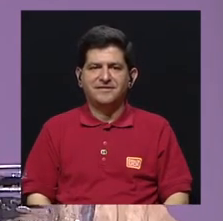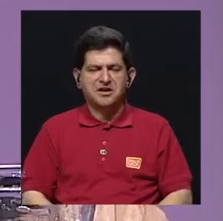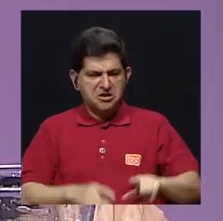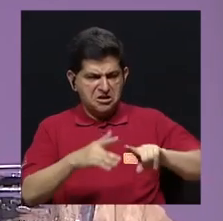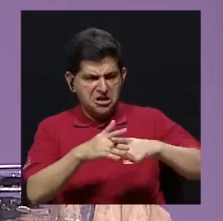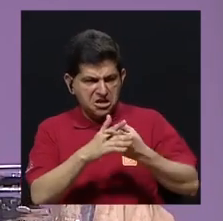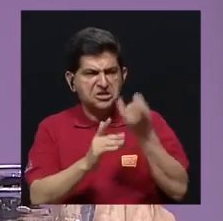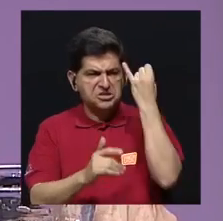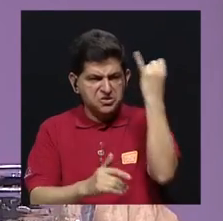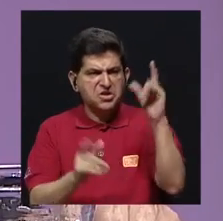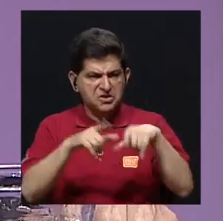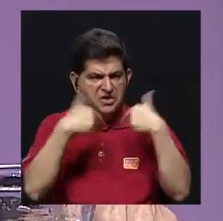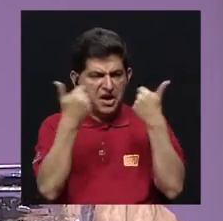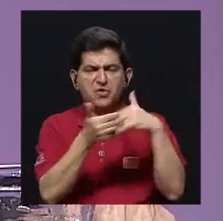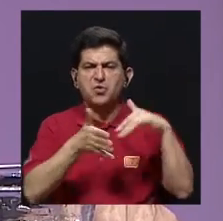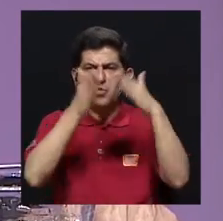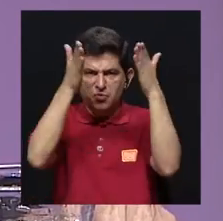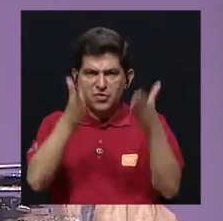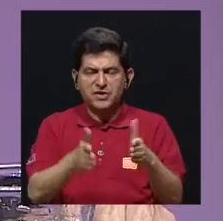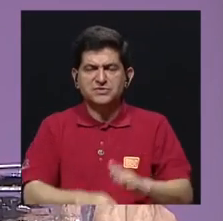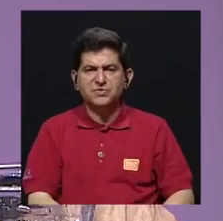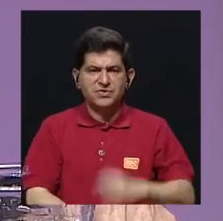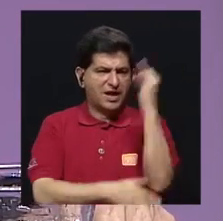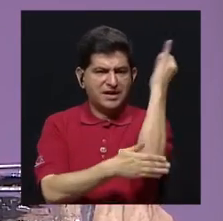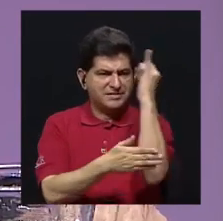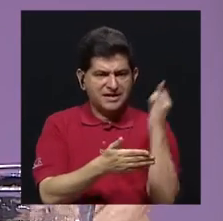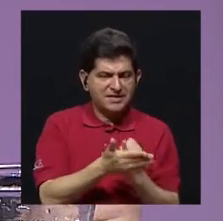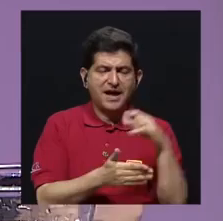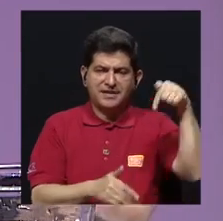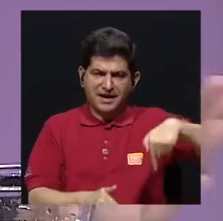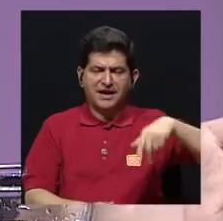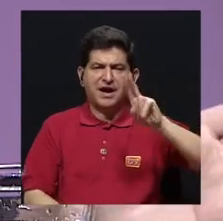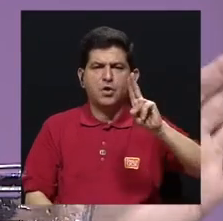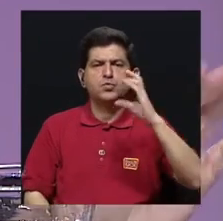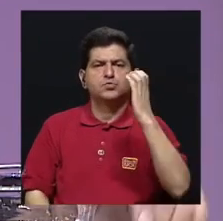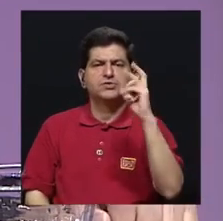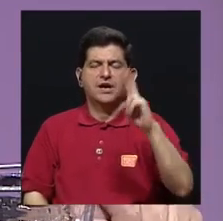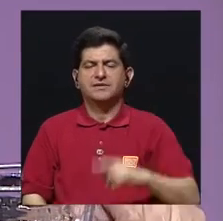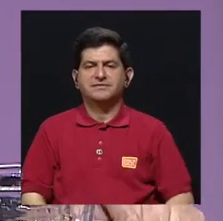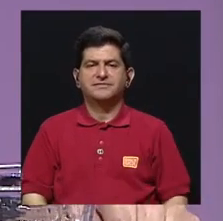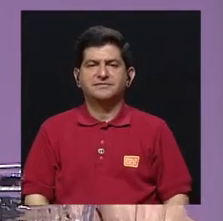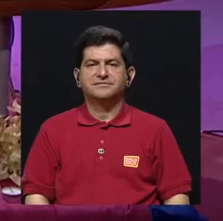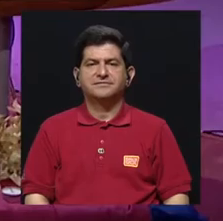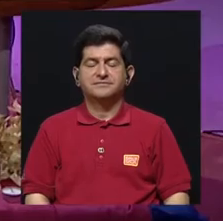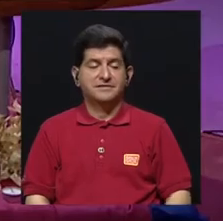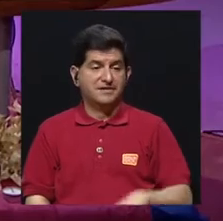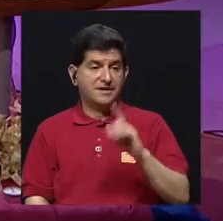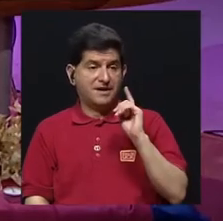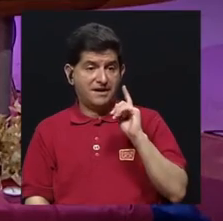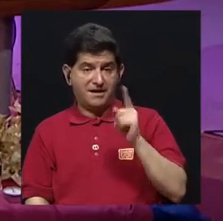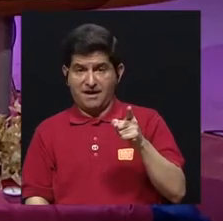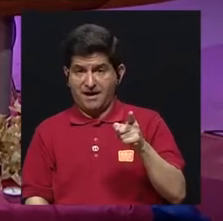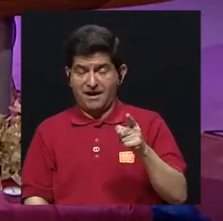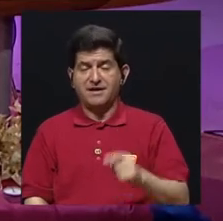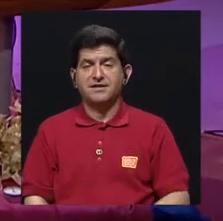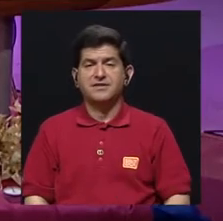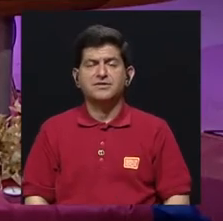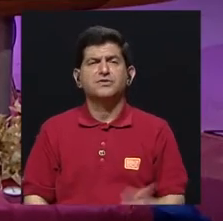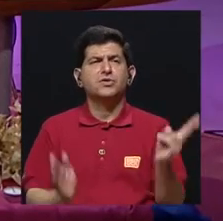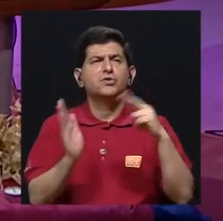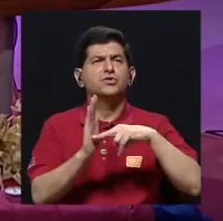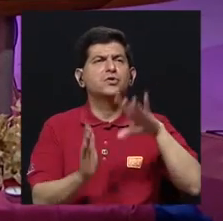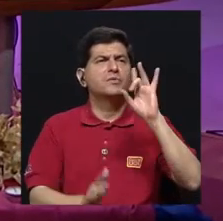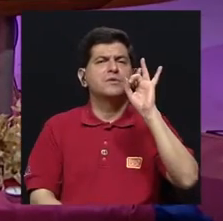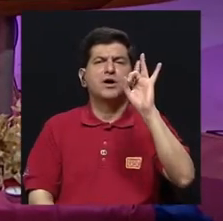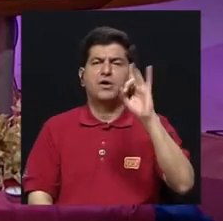de aquí de la UCR. Ellos hicieron en el 2008 una caminata en cámara lenta, pero cámara